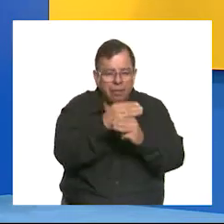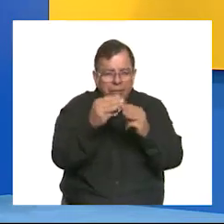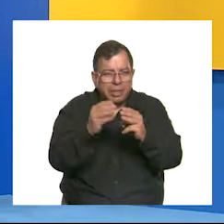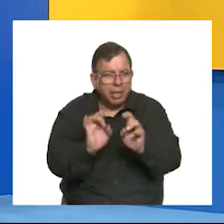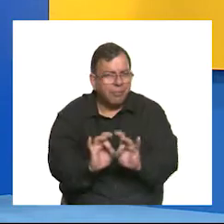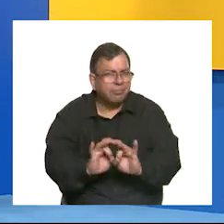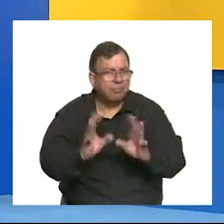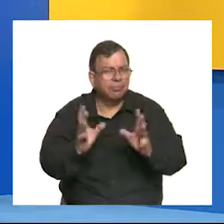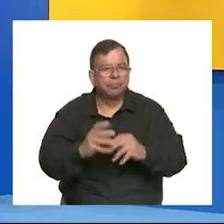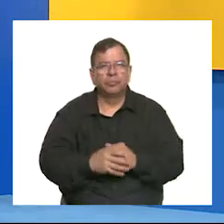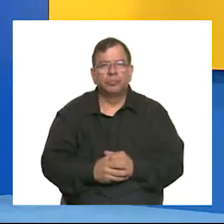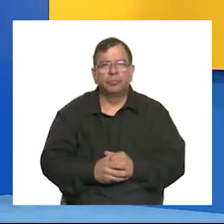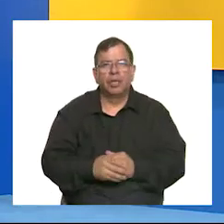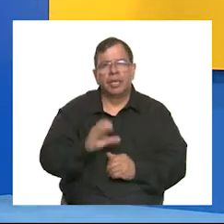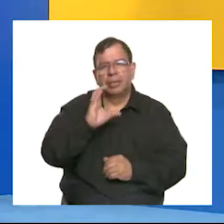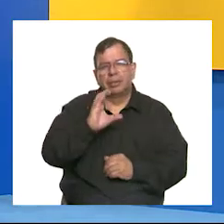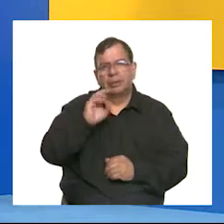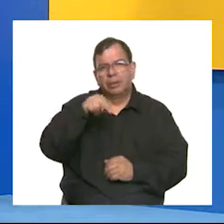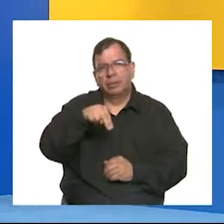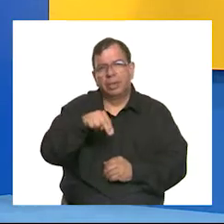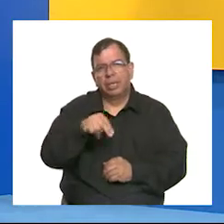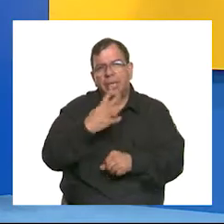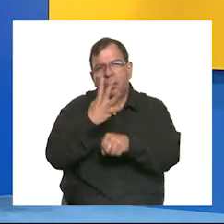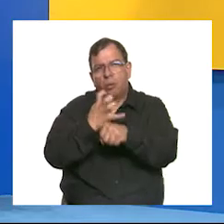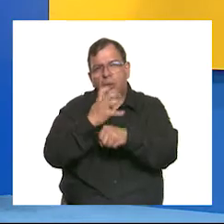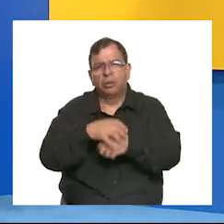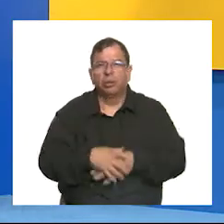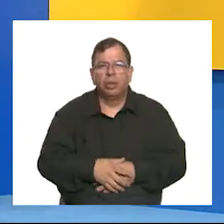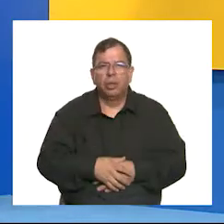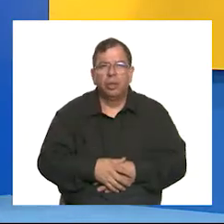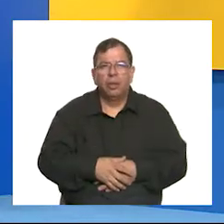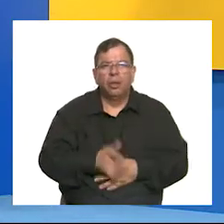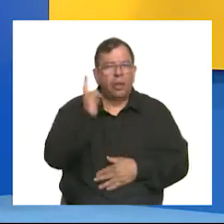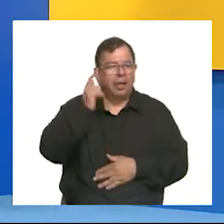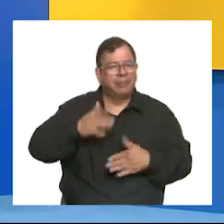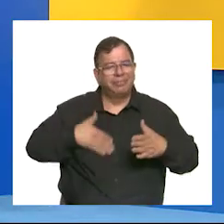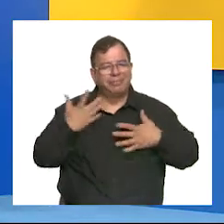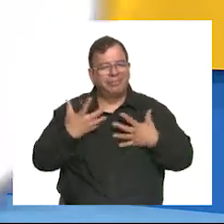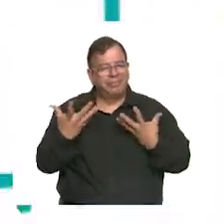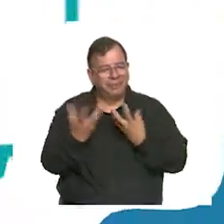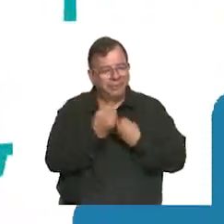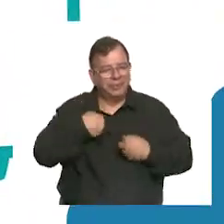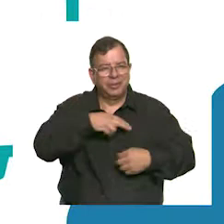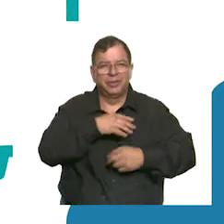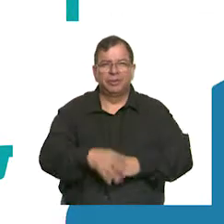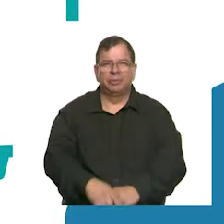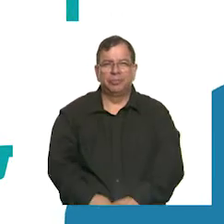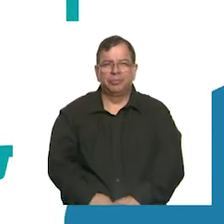los materiales de Ciencias Naturales de cuarto grado. Espero que lo hayan disfrutado tanto como nosotros.